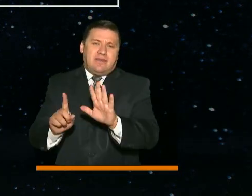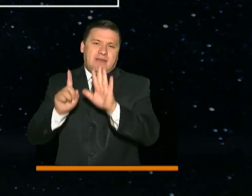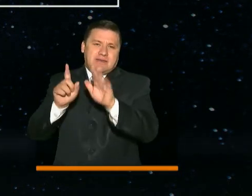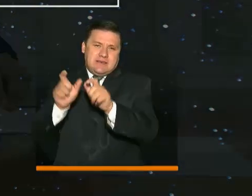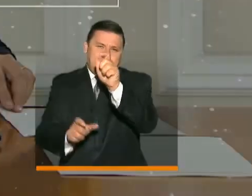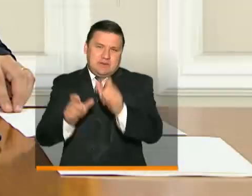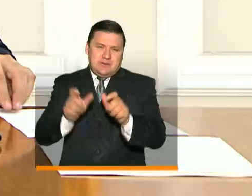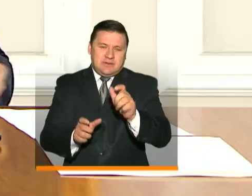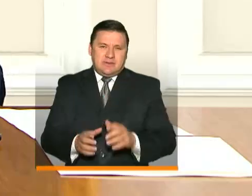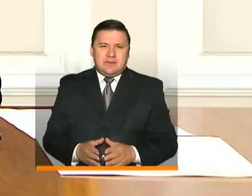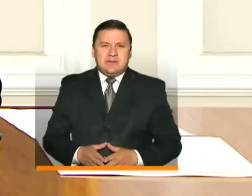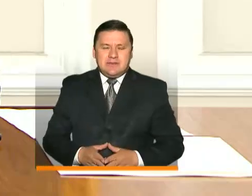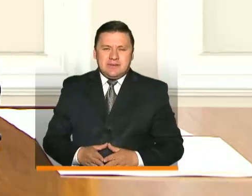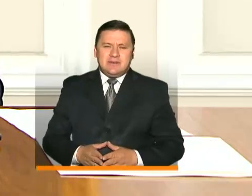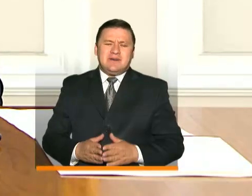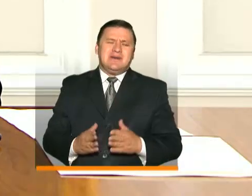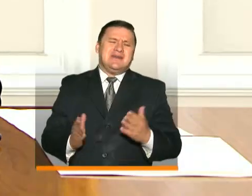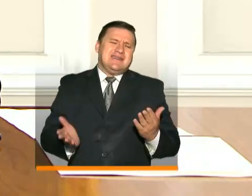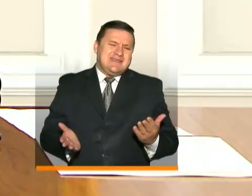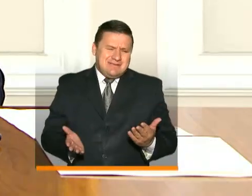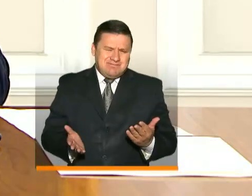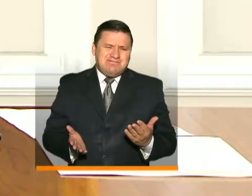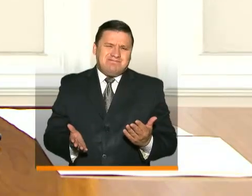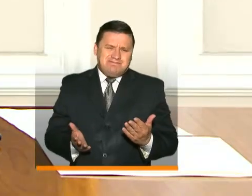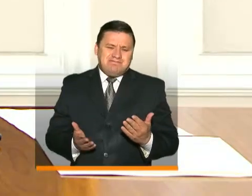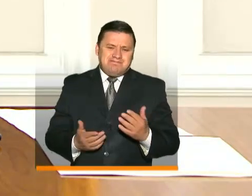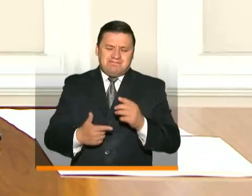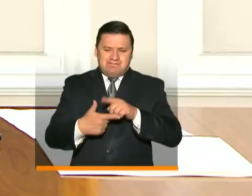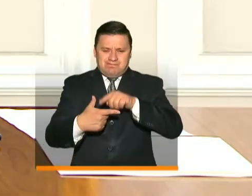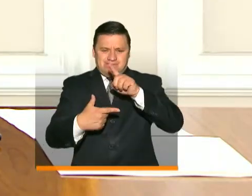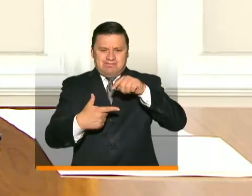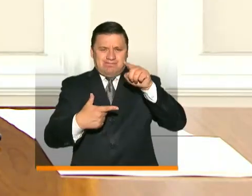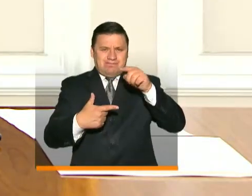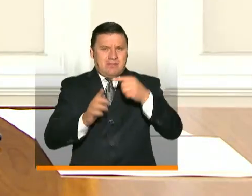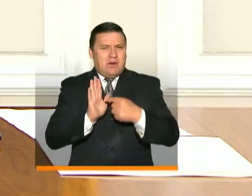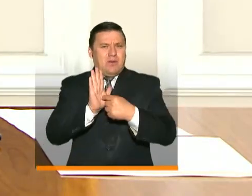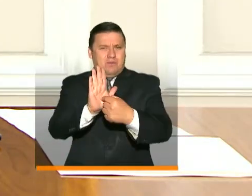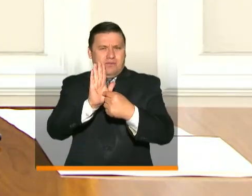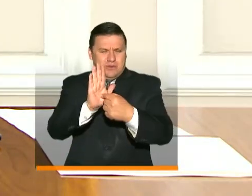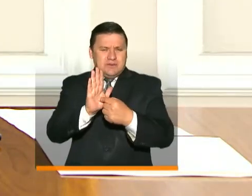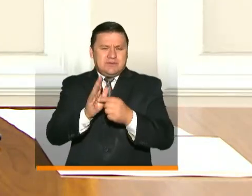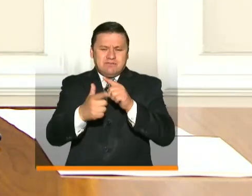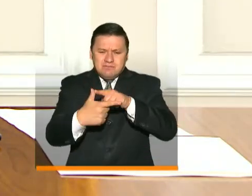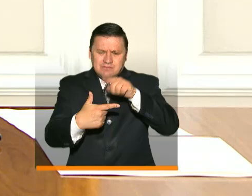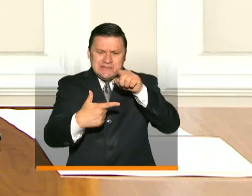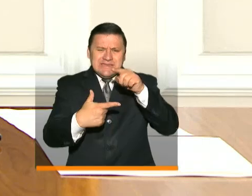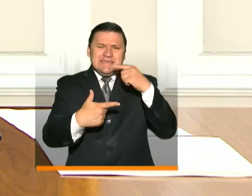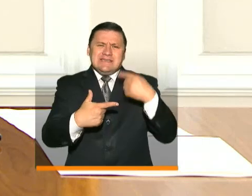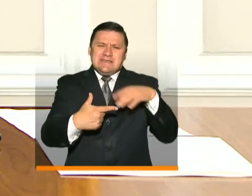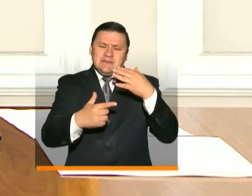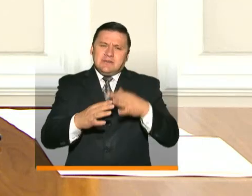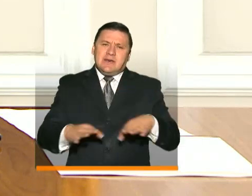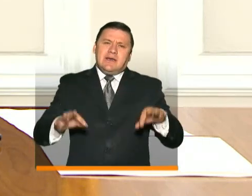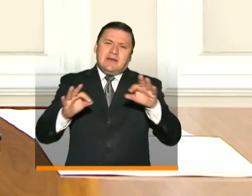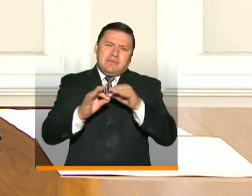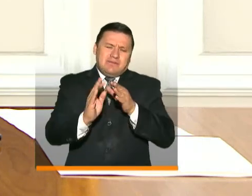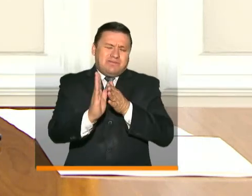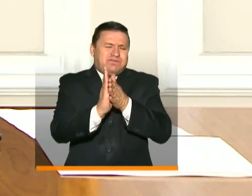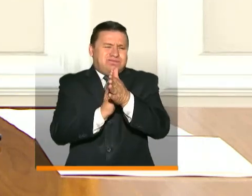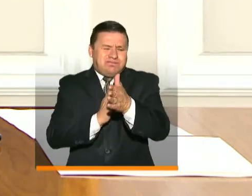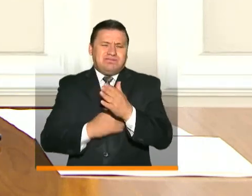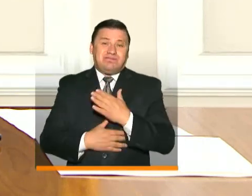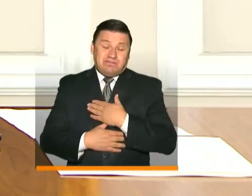388.416 personas. Haciendo una vez más el balance y mirando indicadores, me parece muy importante